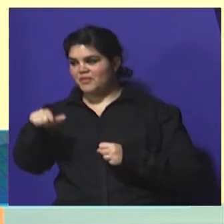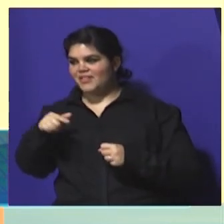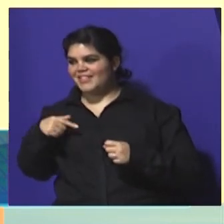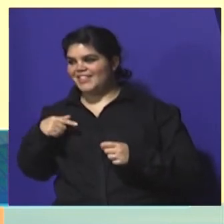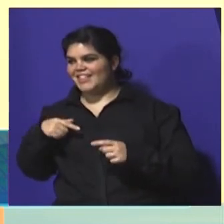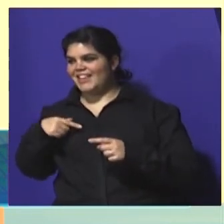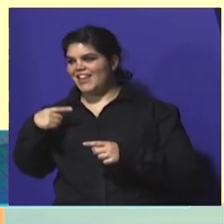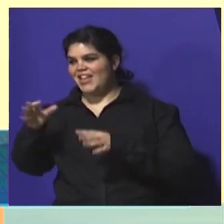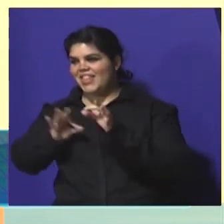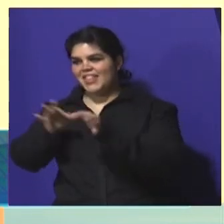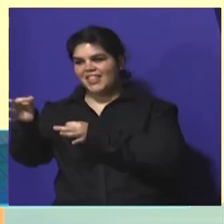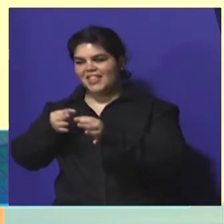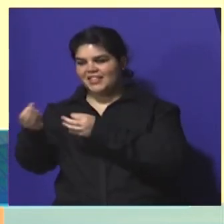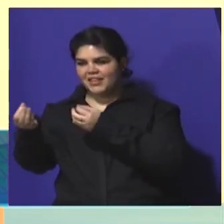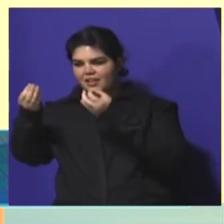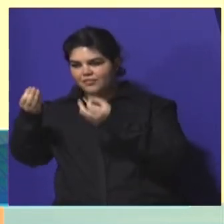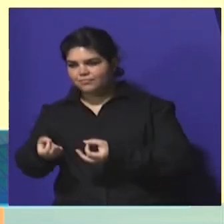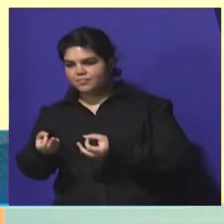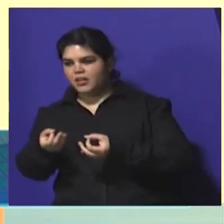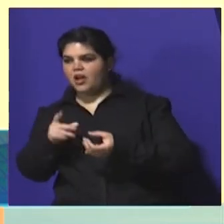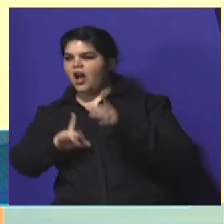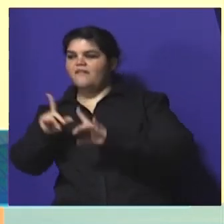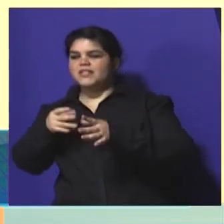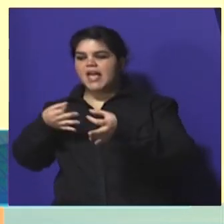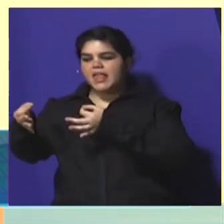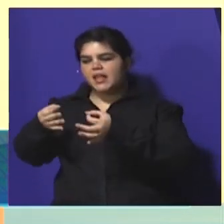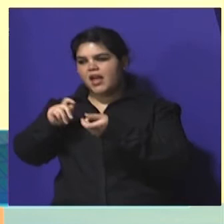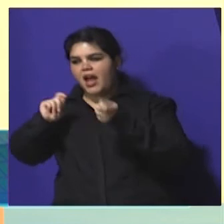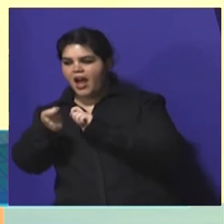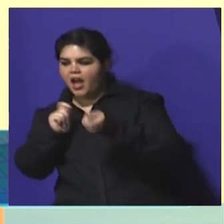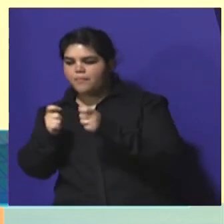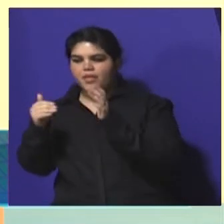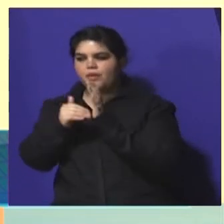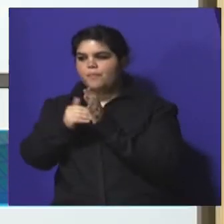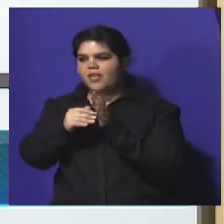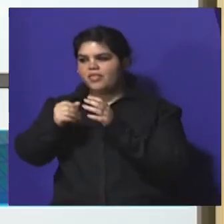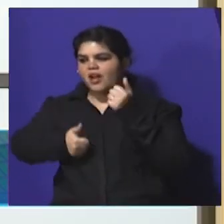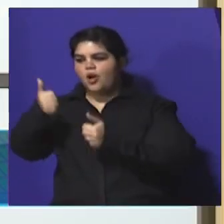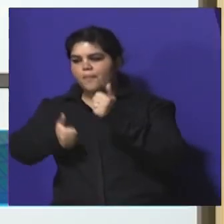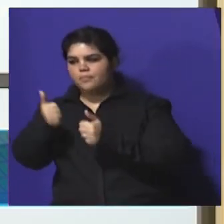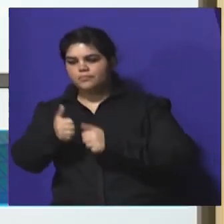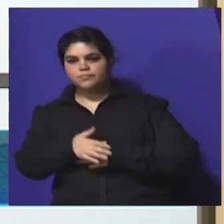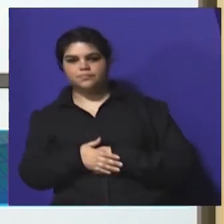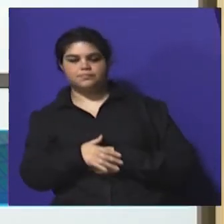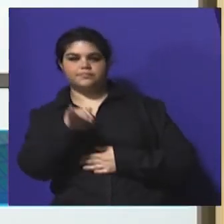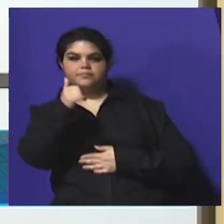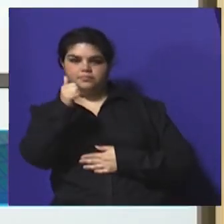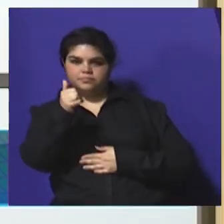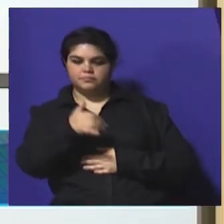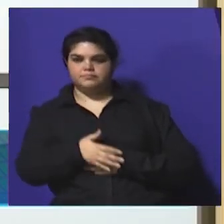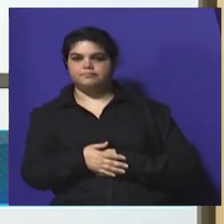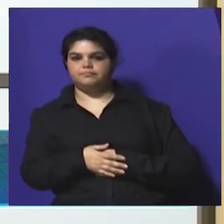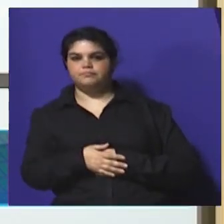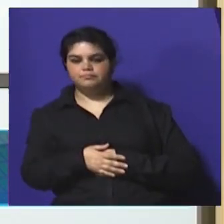estrategia al principio de la carrera y a lo mejor esa estrategia puede ir cambiando en el transcurso la carrera se si totalmente es un deporte que